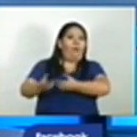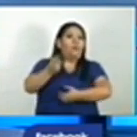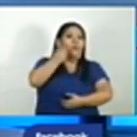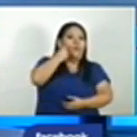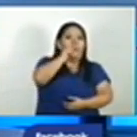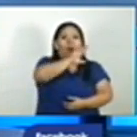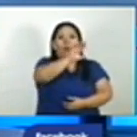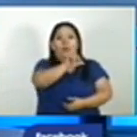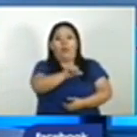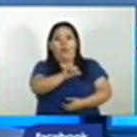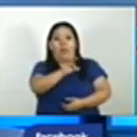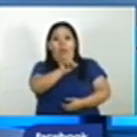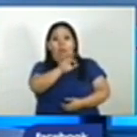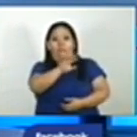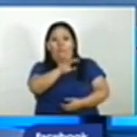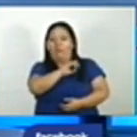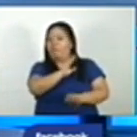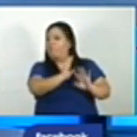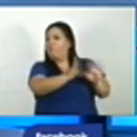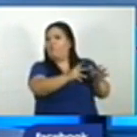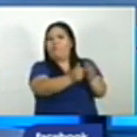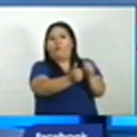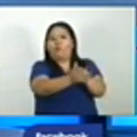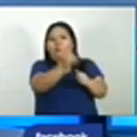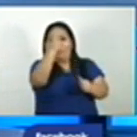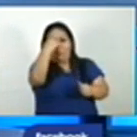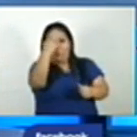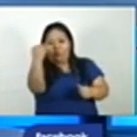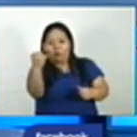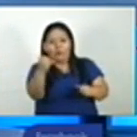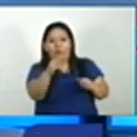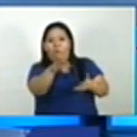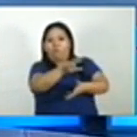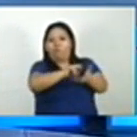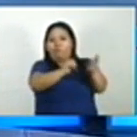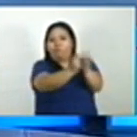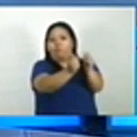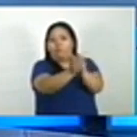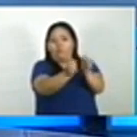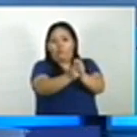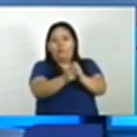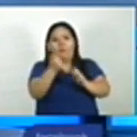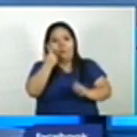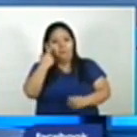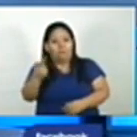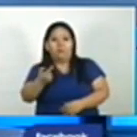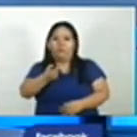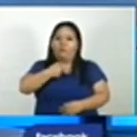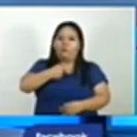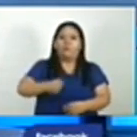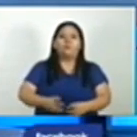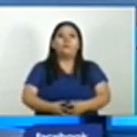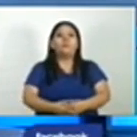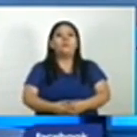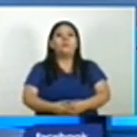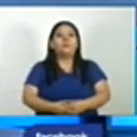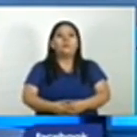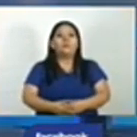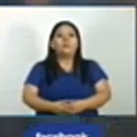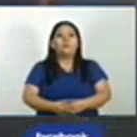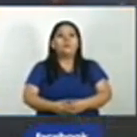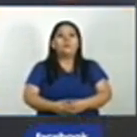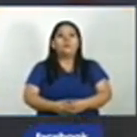su mayoría buscan escapar de problemas políticos y desastres naturales. En la siguiente nota le vamos a contar la situación.